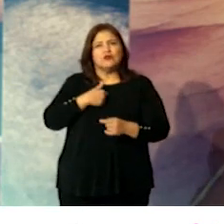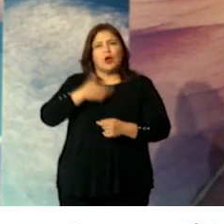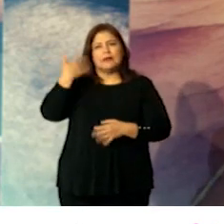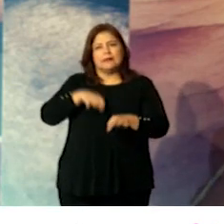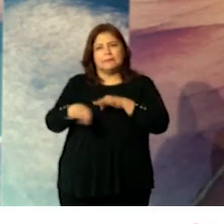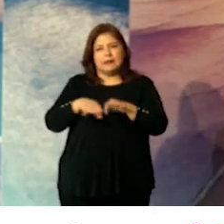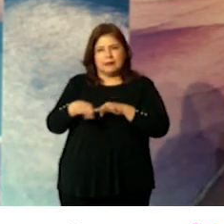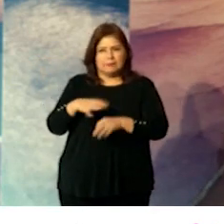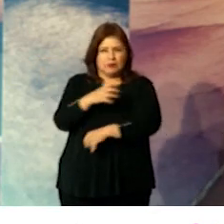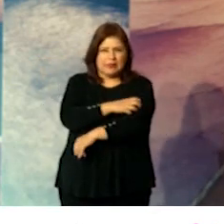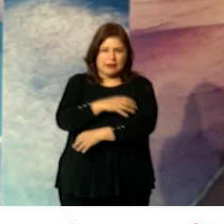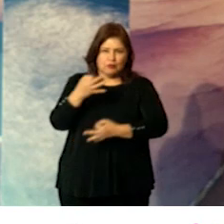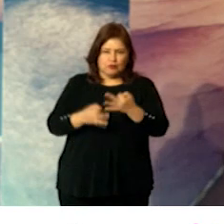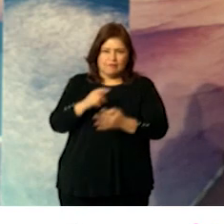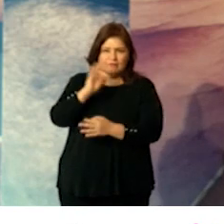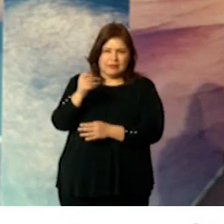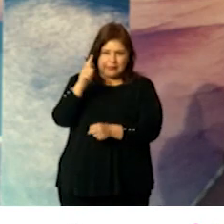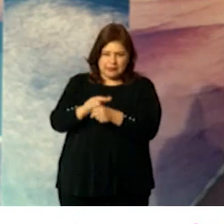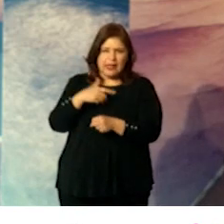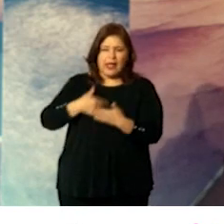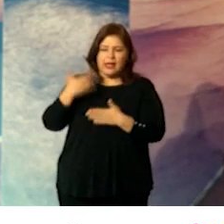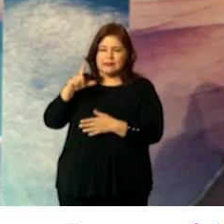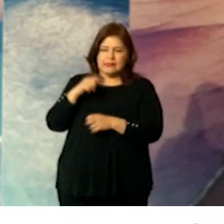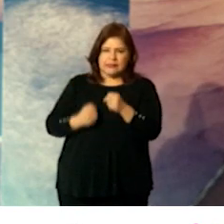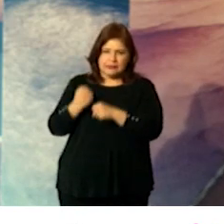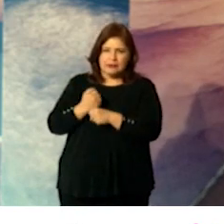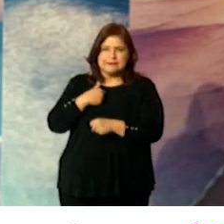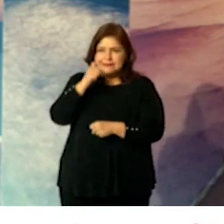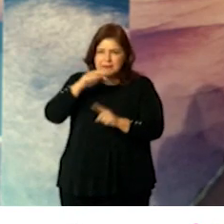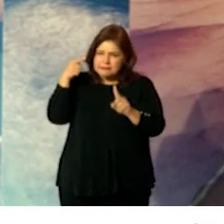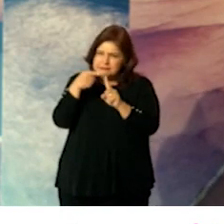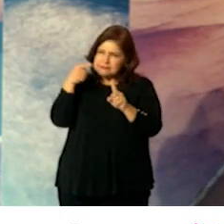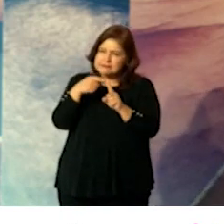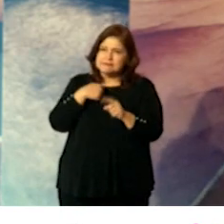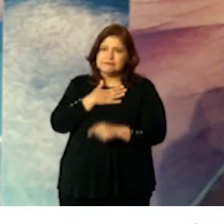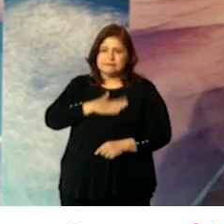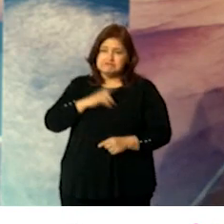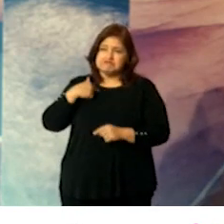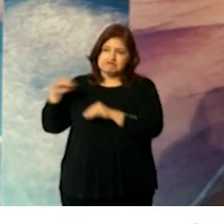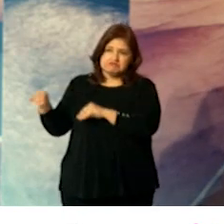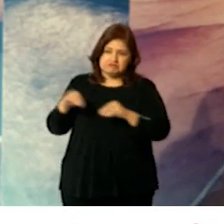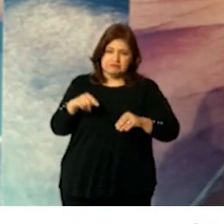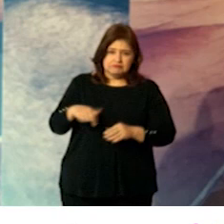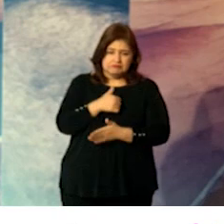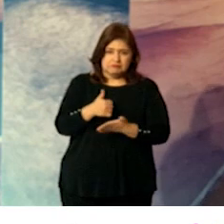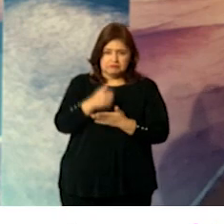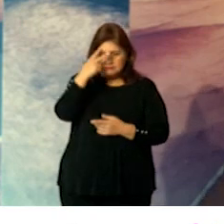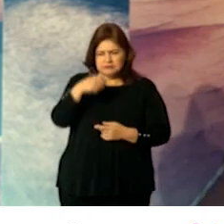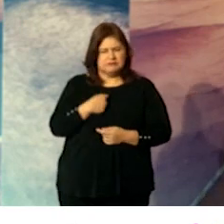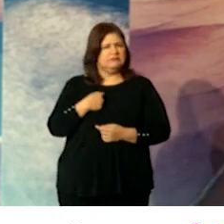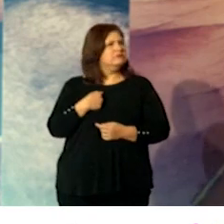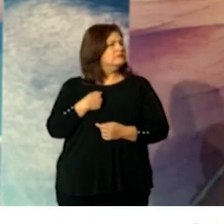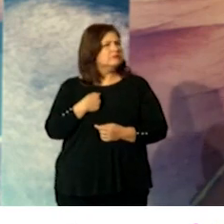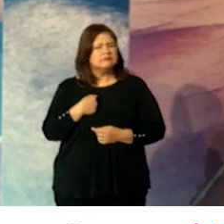Judicial Federal desde los 17 años, siempre movida como por justicia, llego a la Ciudad de México y me empieza a llamar la atención